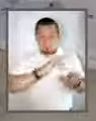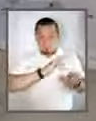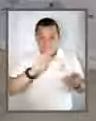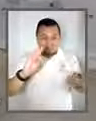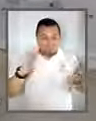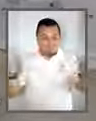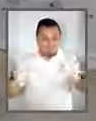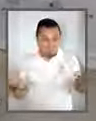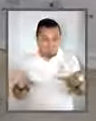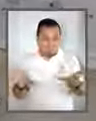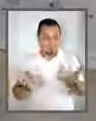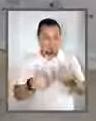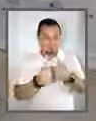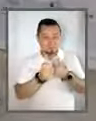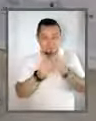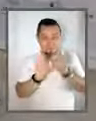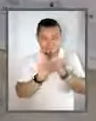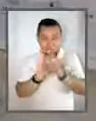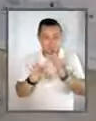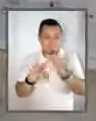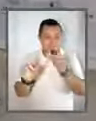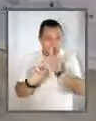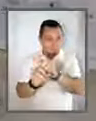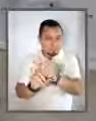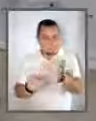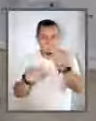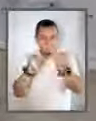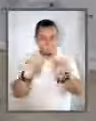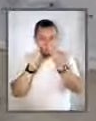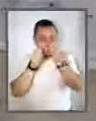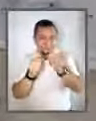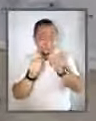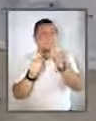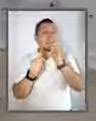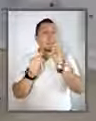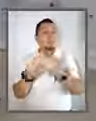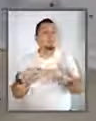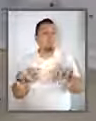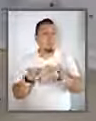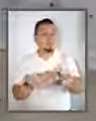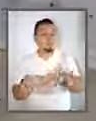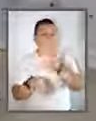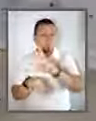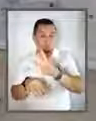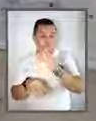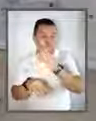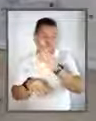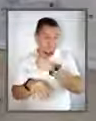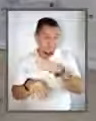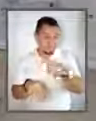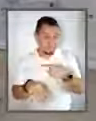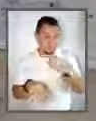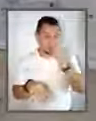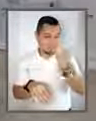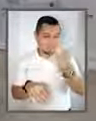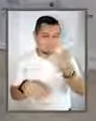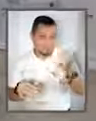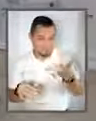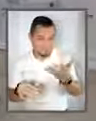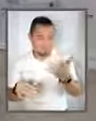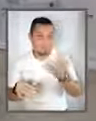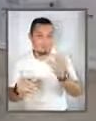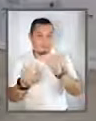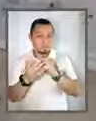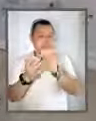tenemos los laboratorios clínicos. Es importante decir que este laboratorio no tenía